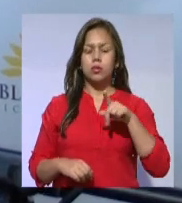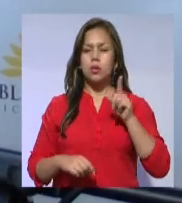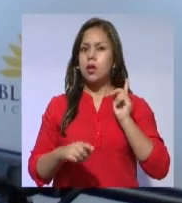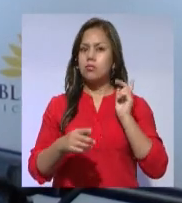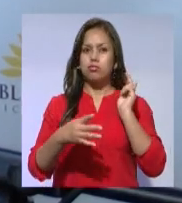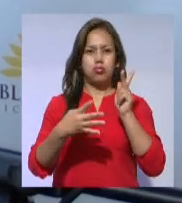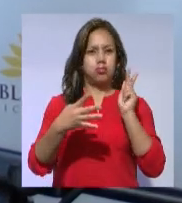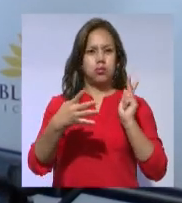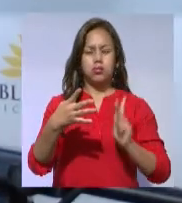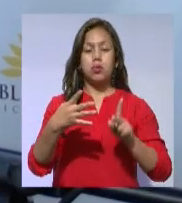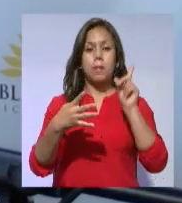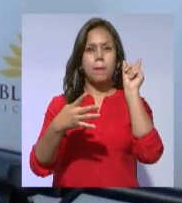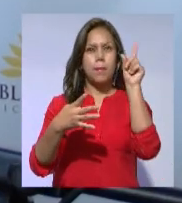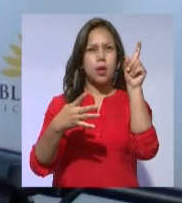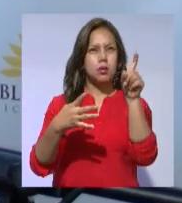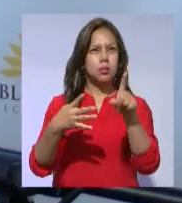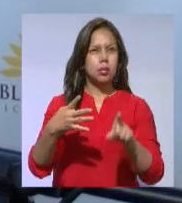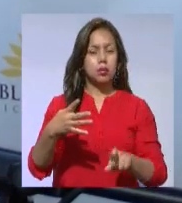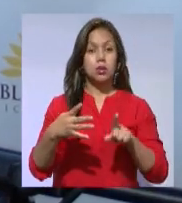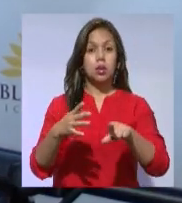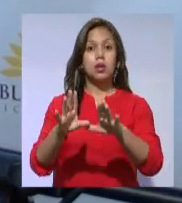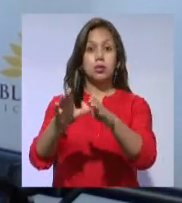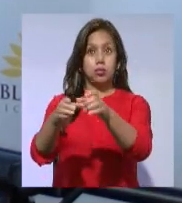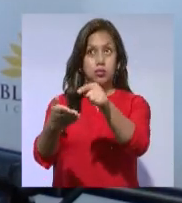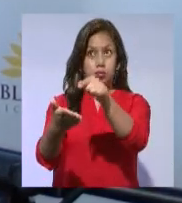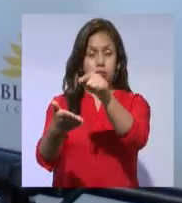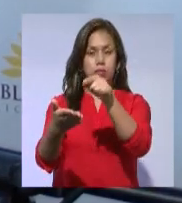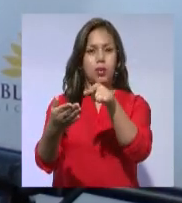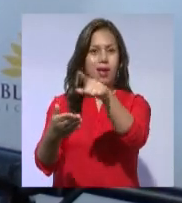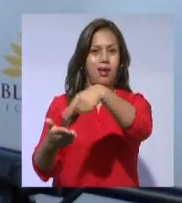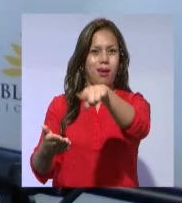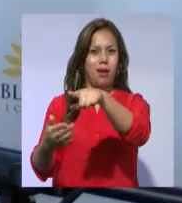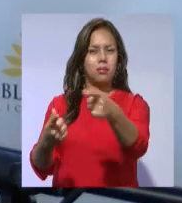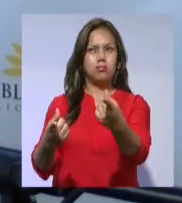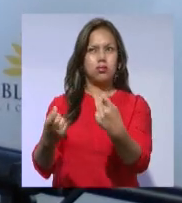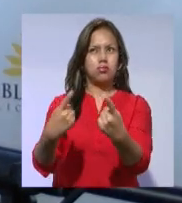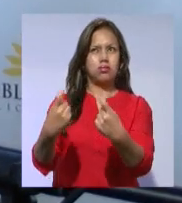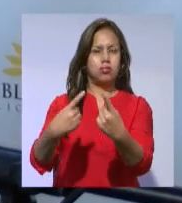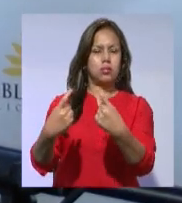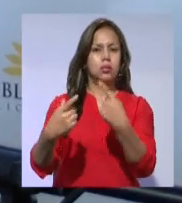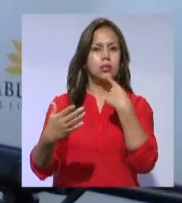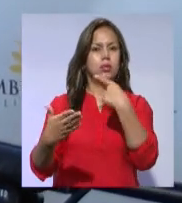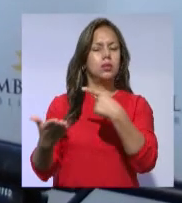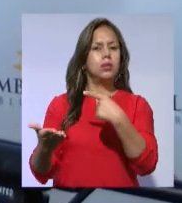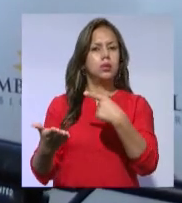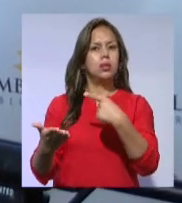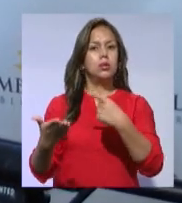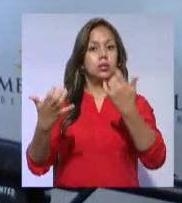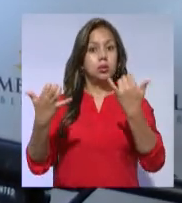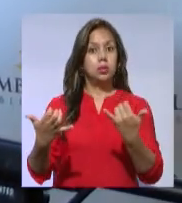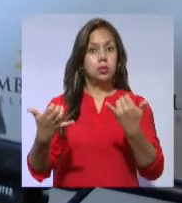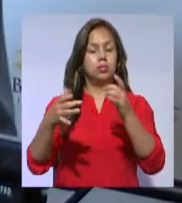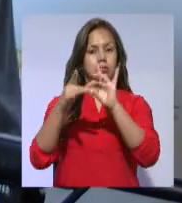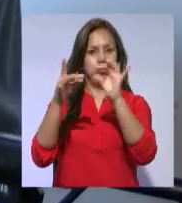que algunos de estos miembros de la comisión de fiscalización han realizado la documentación que entregó a la